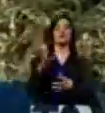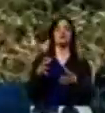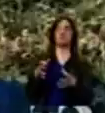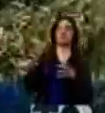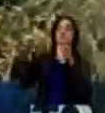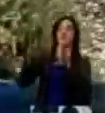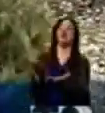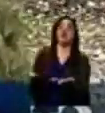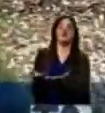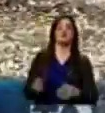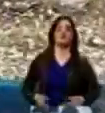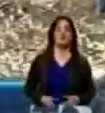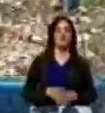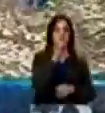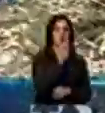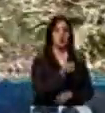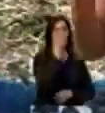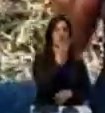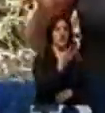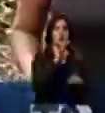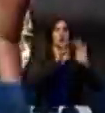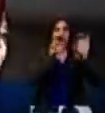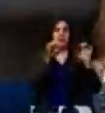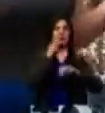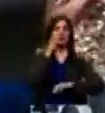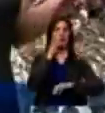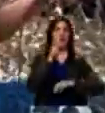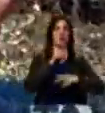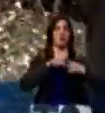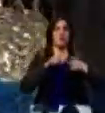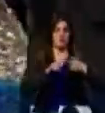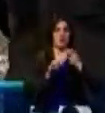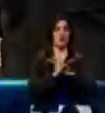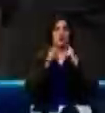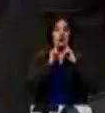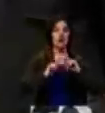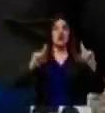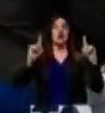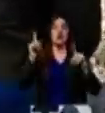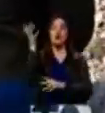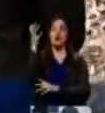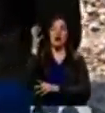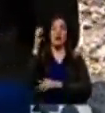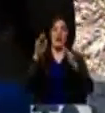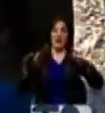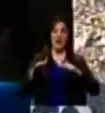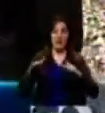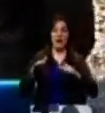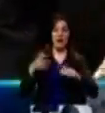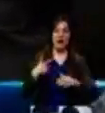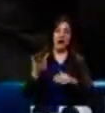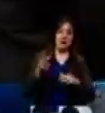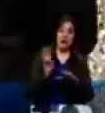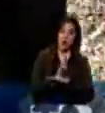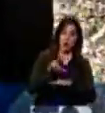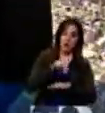Quito, a través de las dos empresas públicas de Maceo y Lemón, nos encontramos en una campaña de reciclaje de estos árboles de Navidad. Tenemos cinco